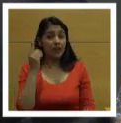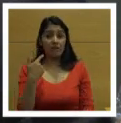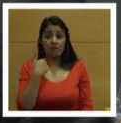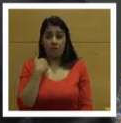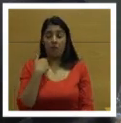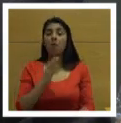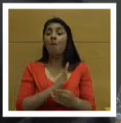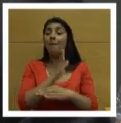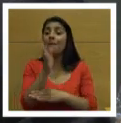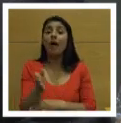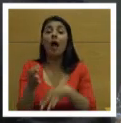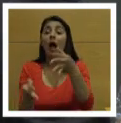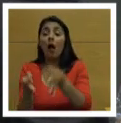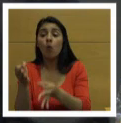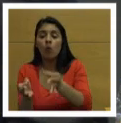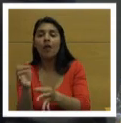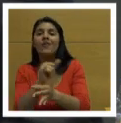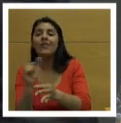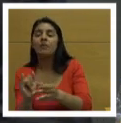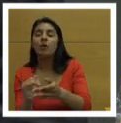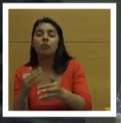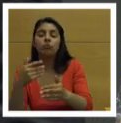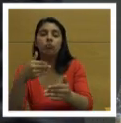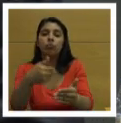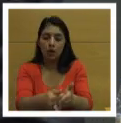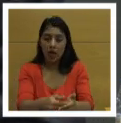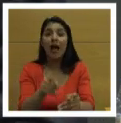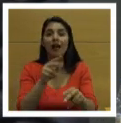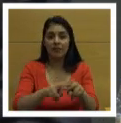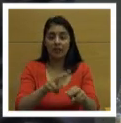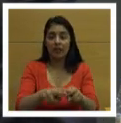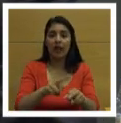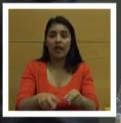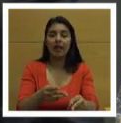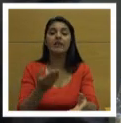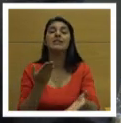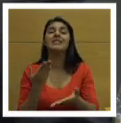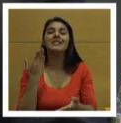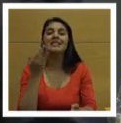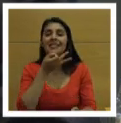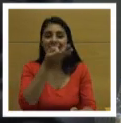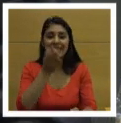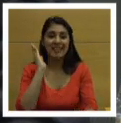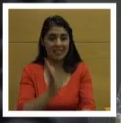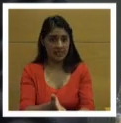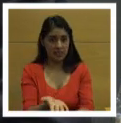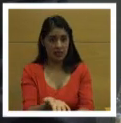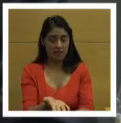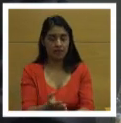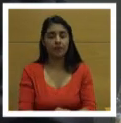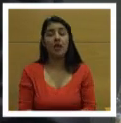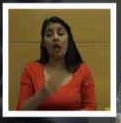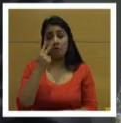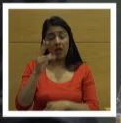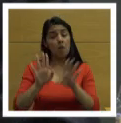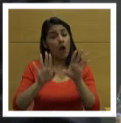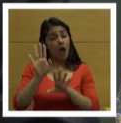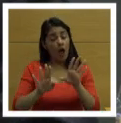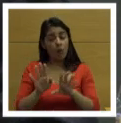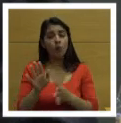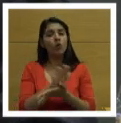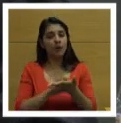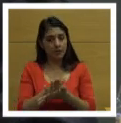juzgado hasta el control de la ejecución de la sentencia. Veamos algunos ejemplos de estas